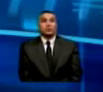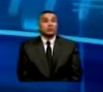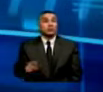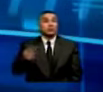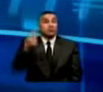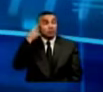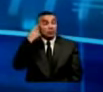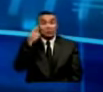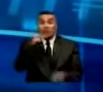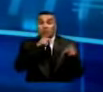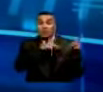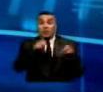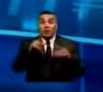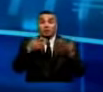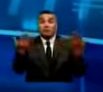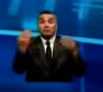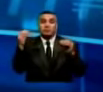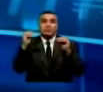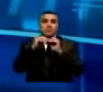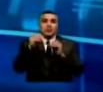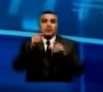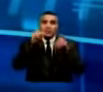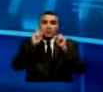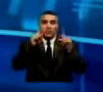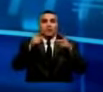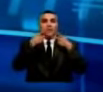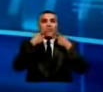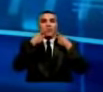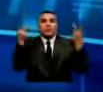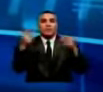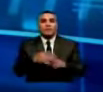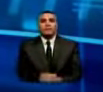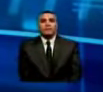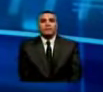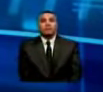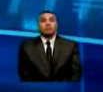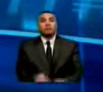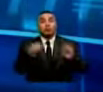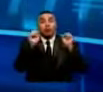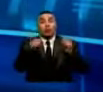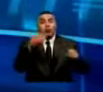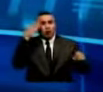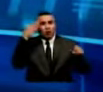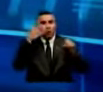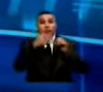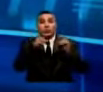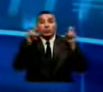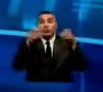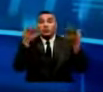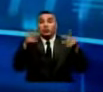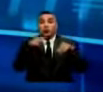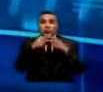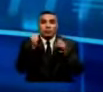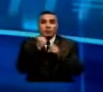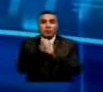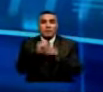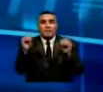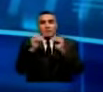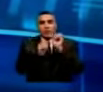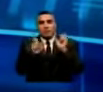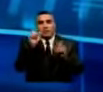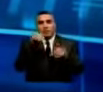Y el gobierno planifica enviar más preguntas para la consulta popular, las cuales podrían enfocarse en la generación de empleo en el